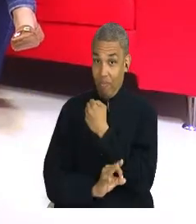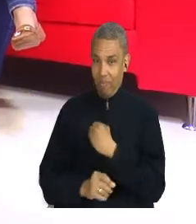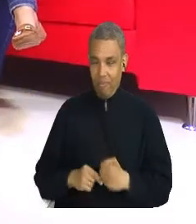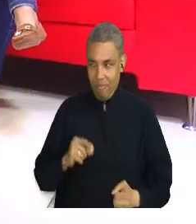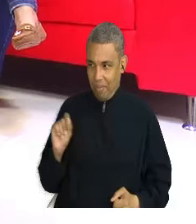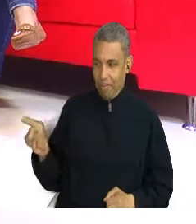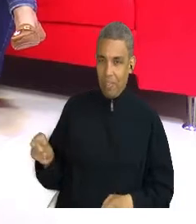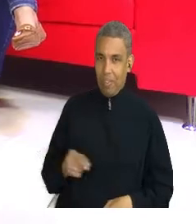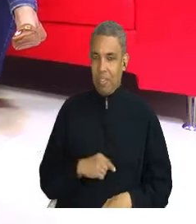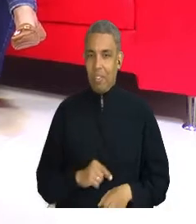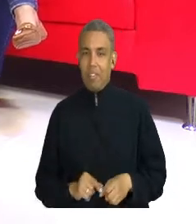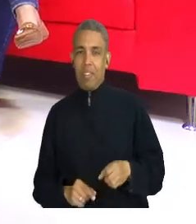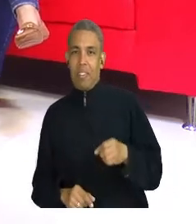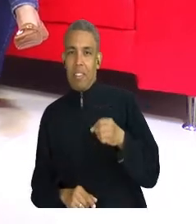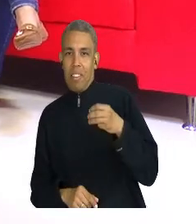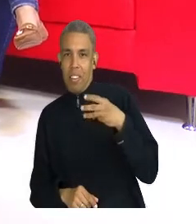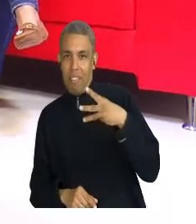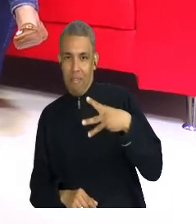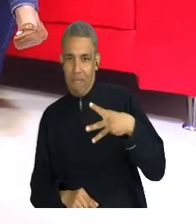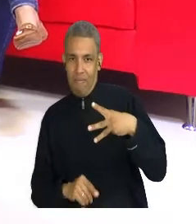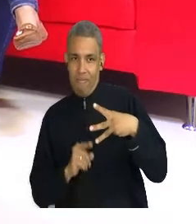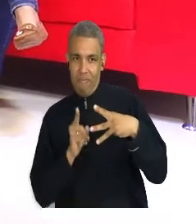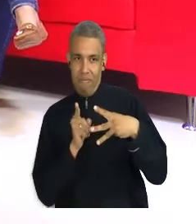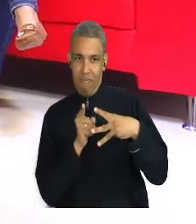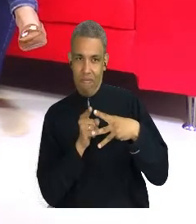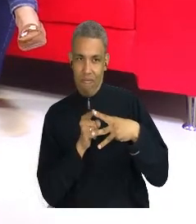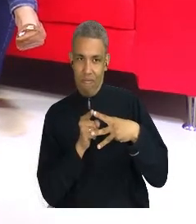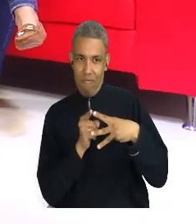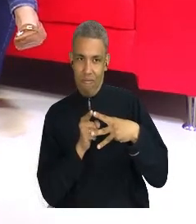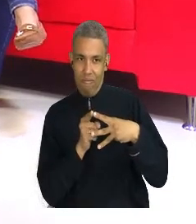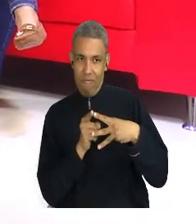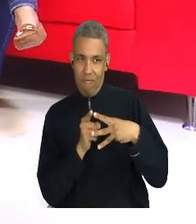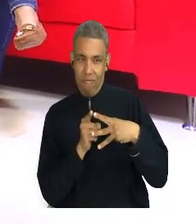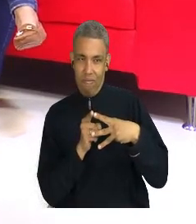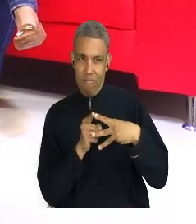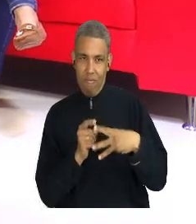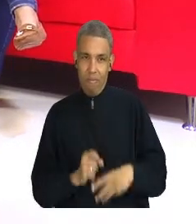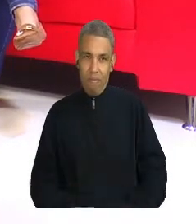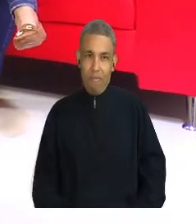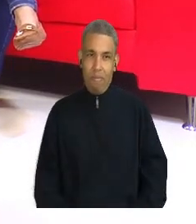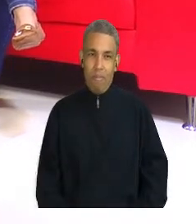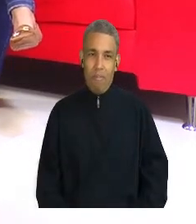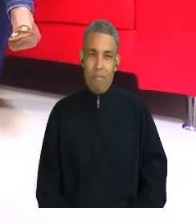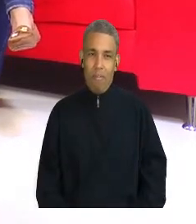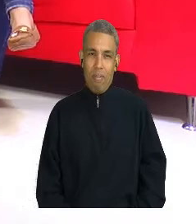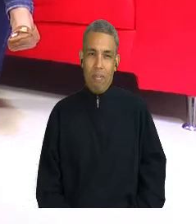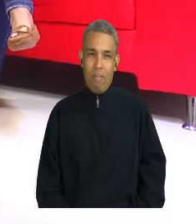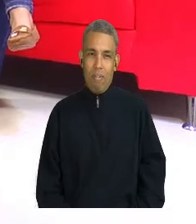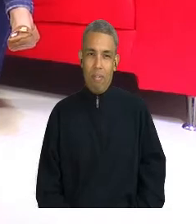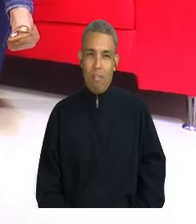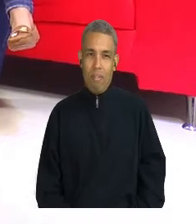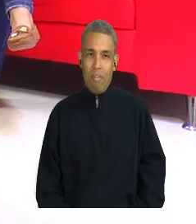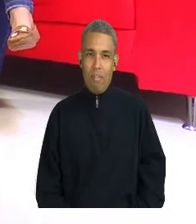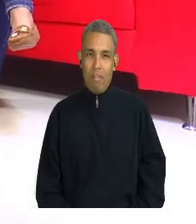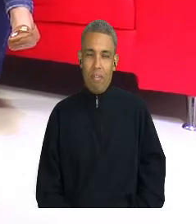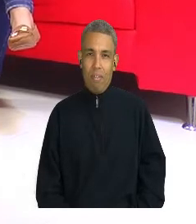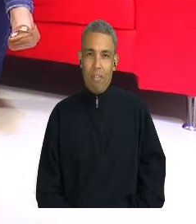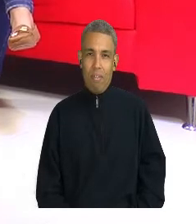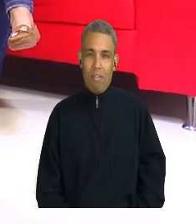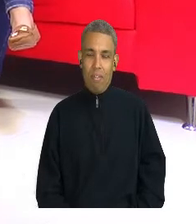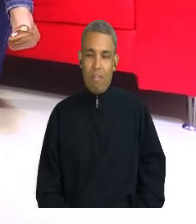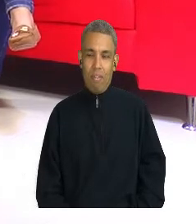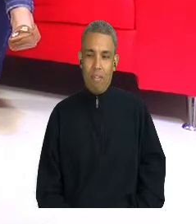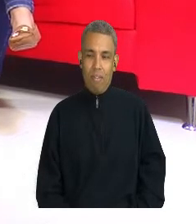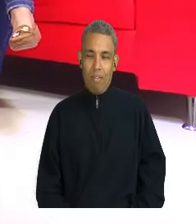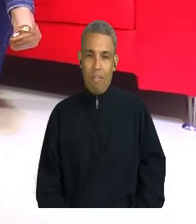la primera pregunta dice, bueno, esta es una adivinanza, la primera es una adivinanza, y dice: hombres y machos lo tienen, hembras